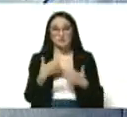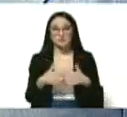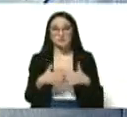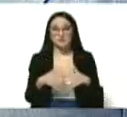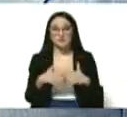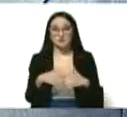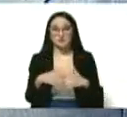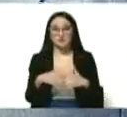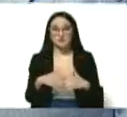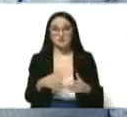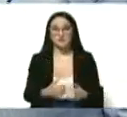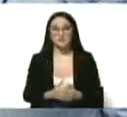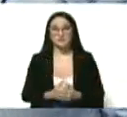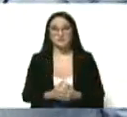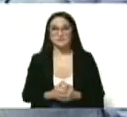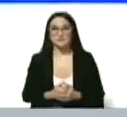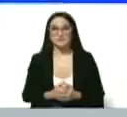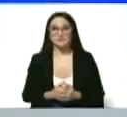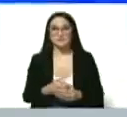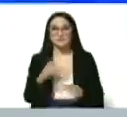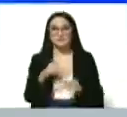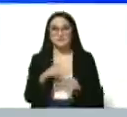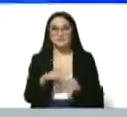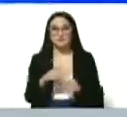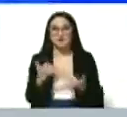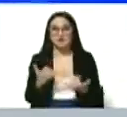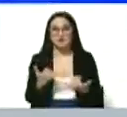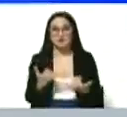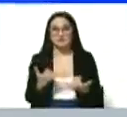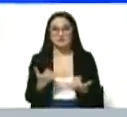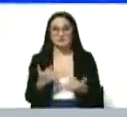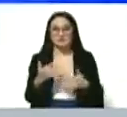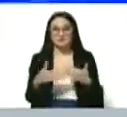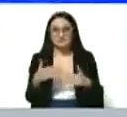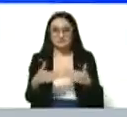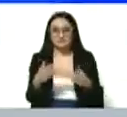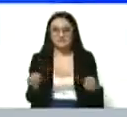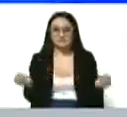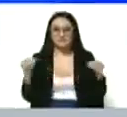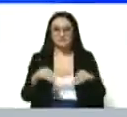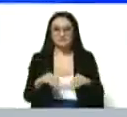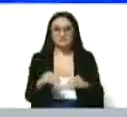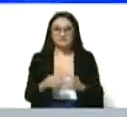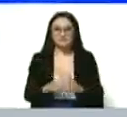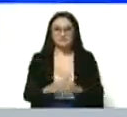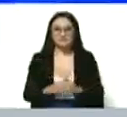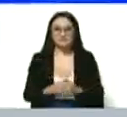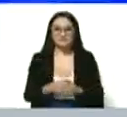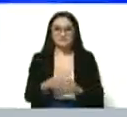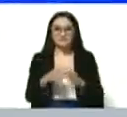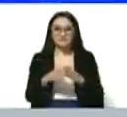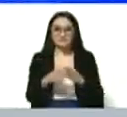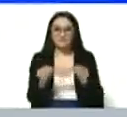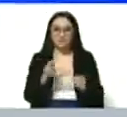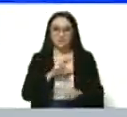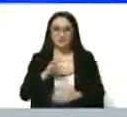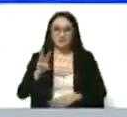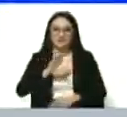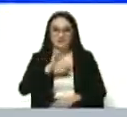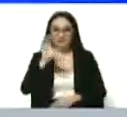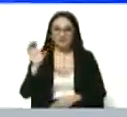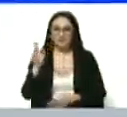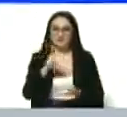petrolera. A la hora de forjar los necesarios acuerdos y el consenso entre todos los 23 países